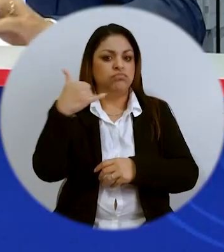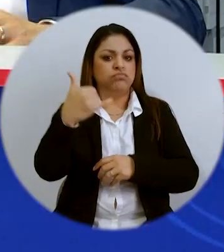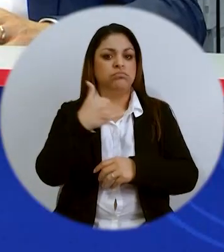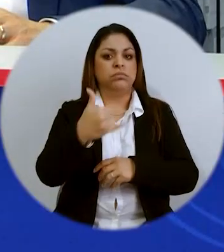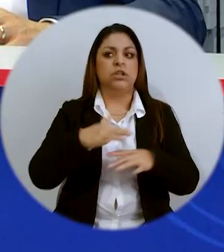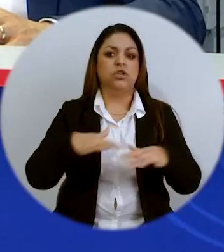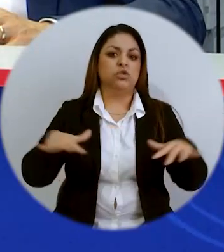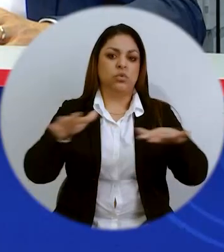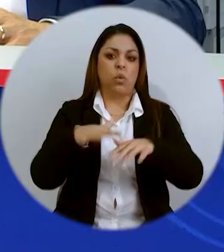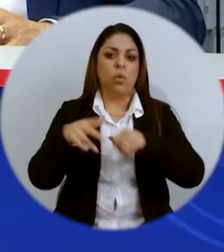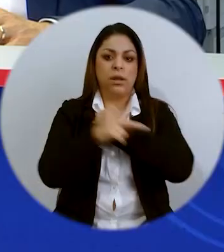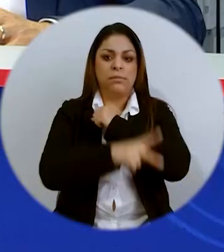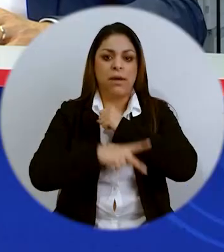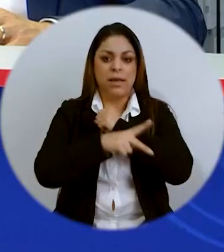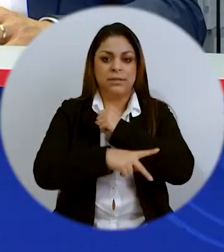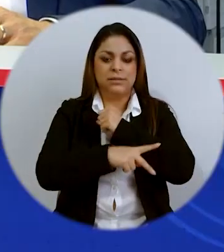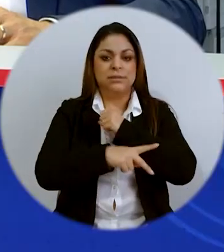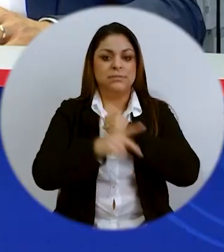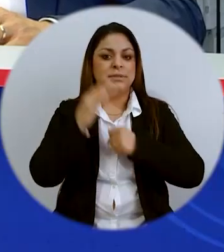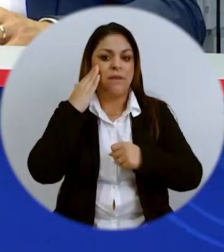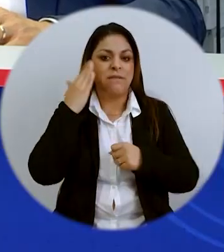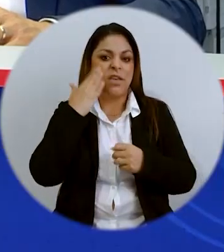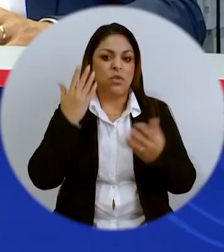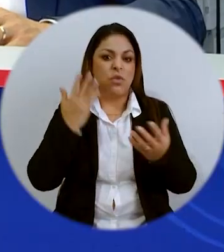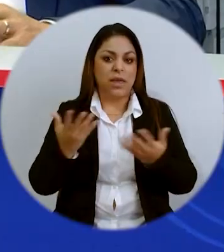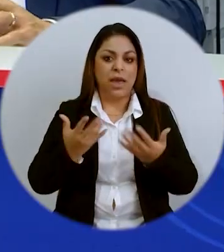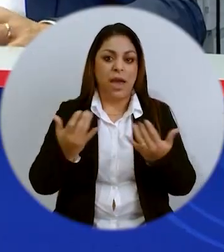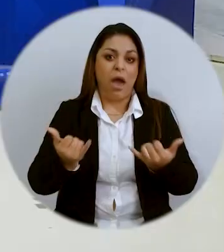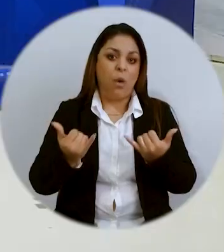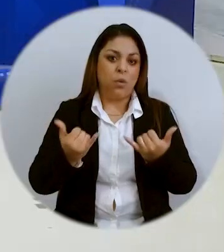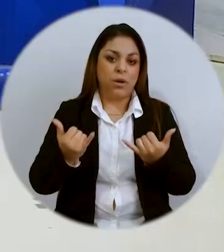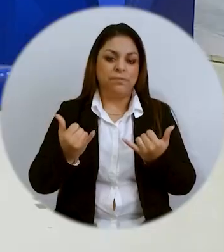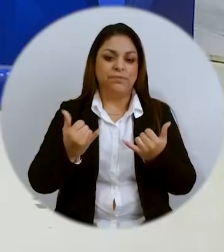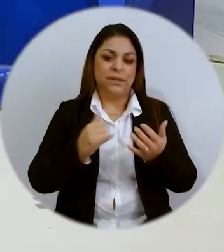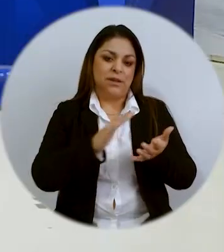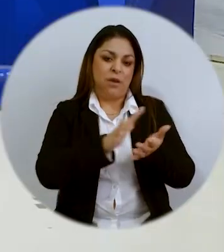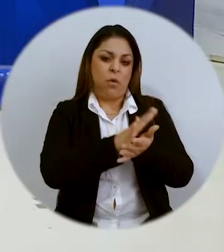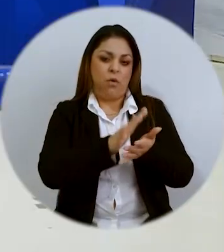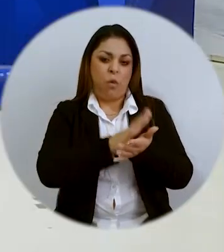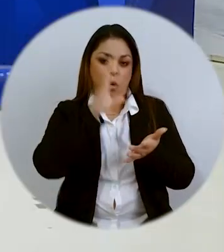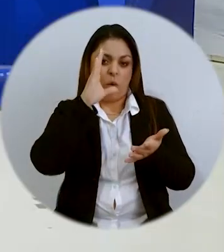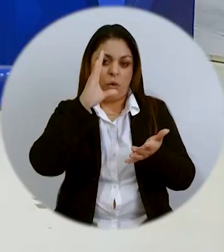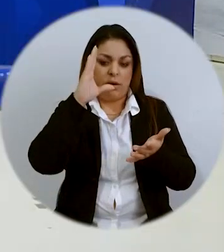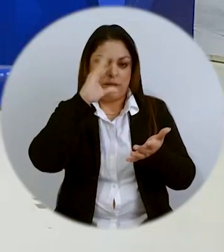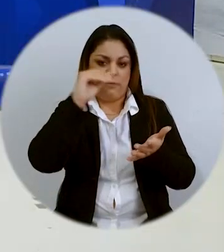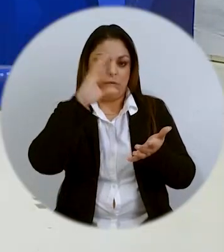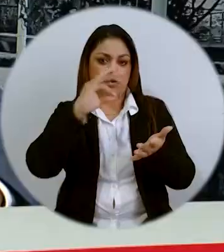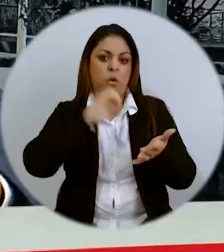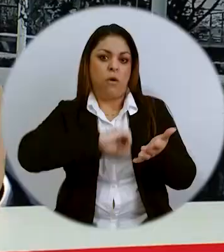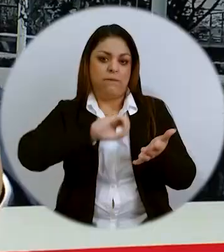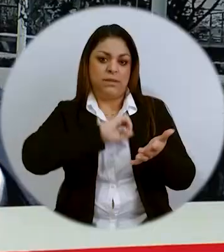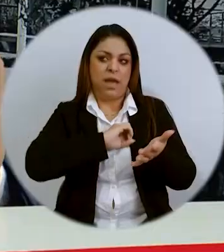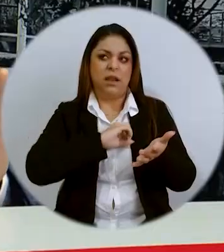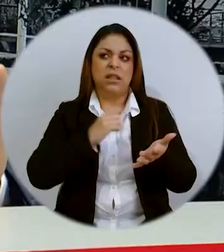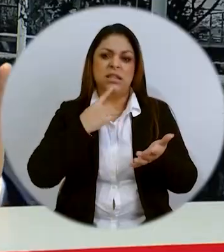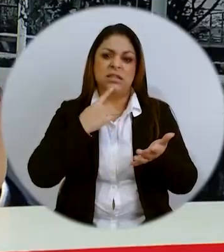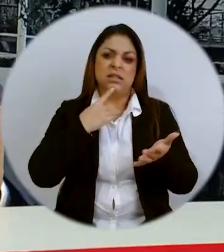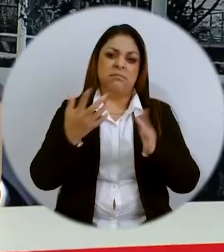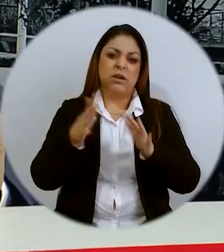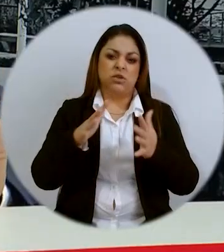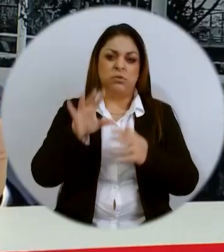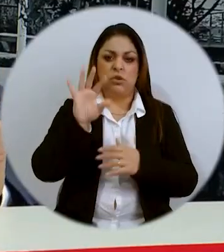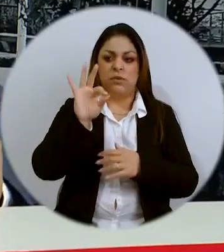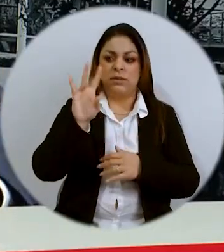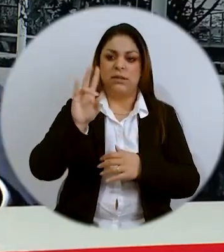todo el país, considerando que hoy, según los datos oficiales, tenemos una penetración de poco más